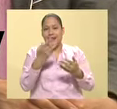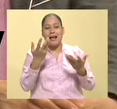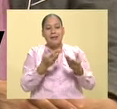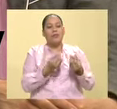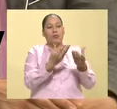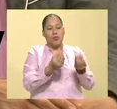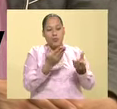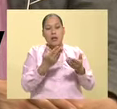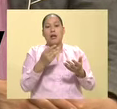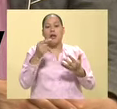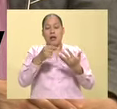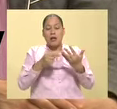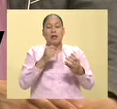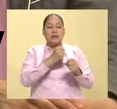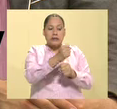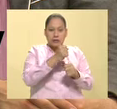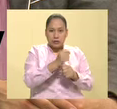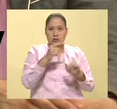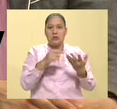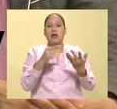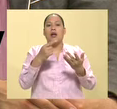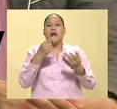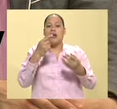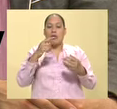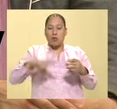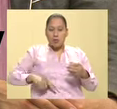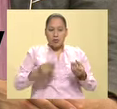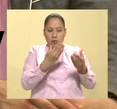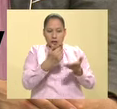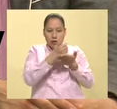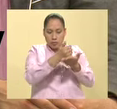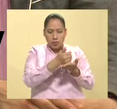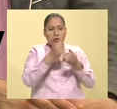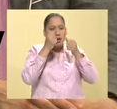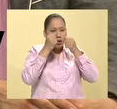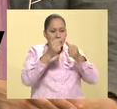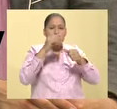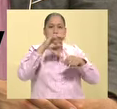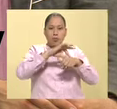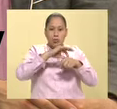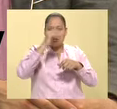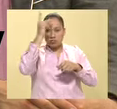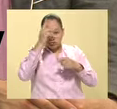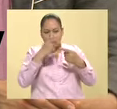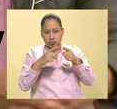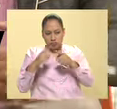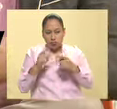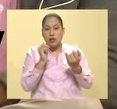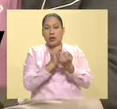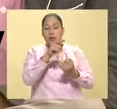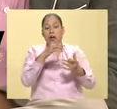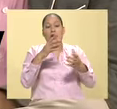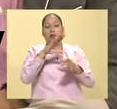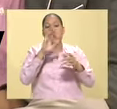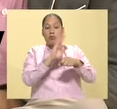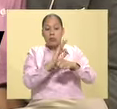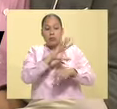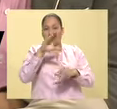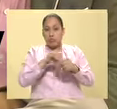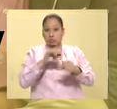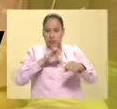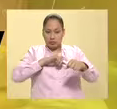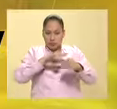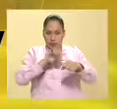provisión, actividades marginales, administración pública, asistencia social, atención integral, atención y protección integral especial,